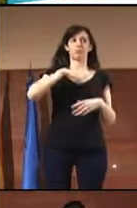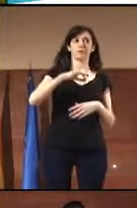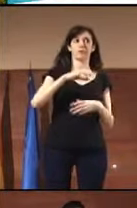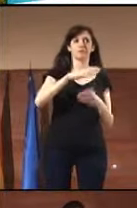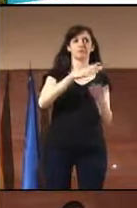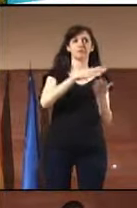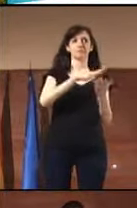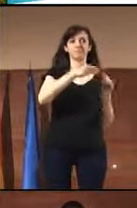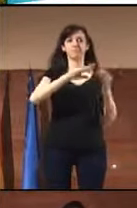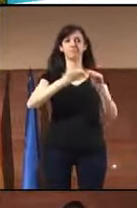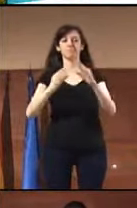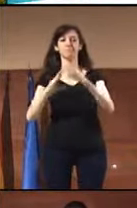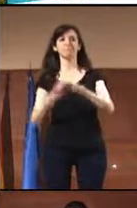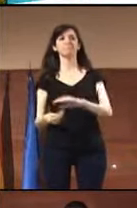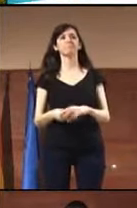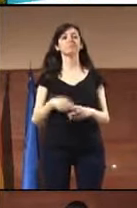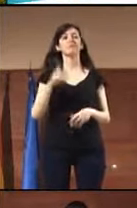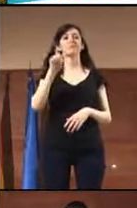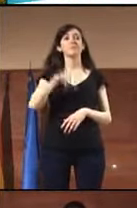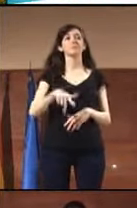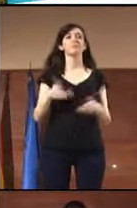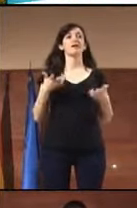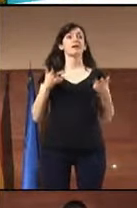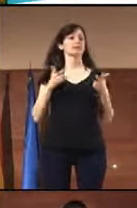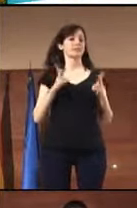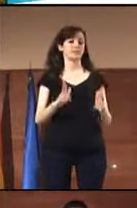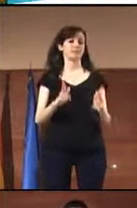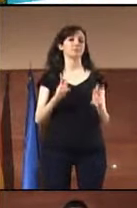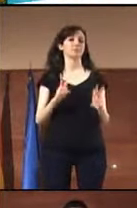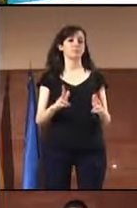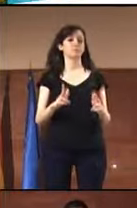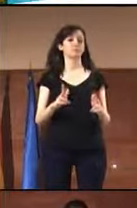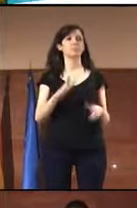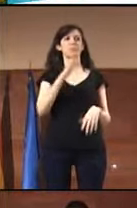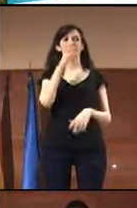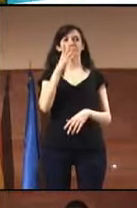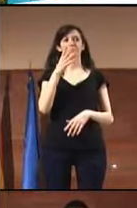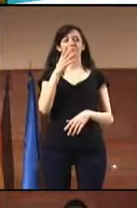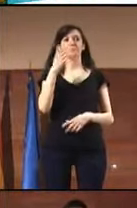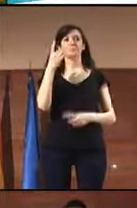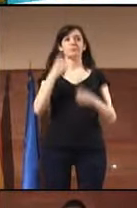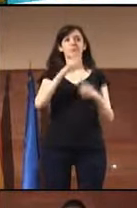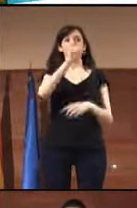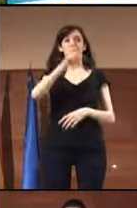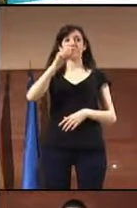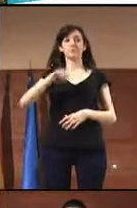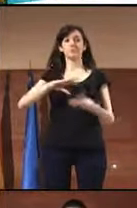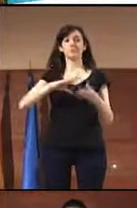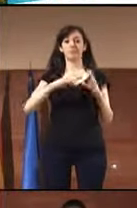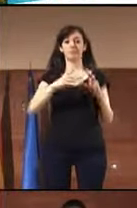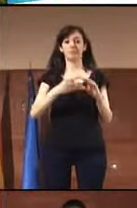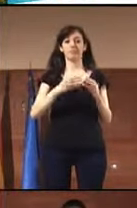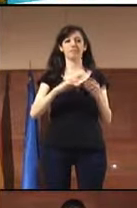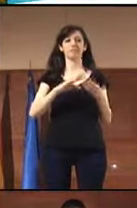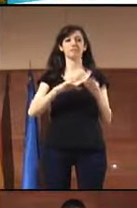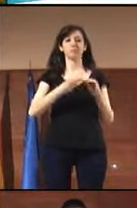posibilidad de bascular el asiento. ¿Para qué nos va a ser útil? Hay gente a lo mejor con un tono muy disminuido que se escurre en el